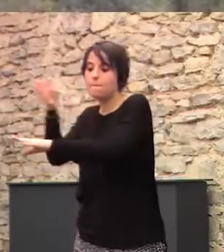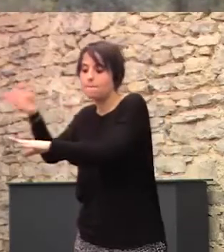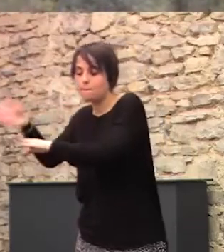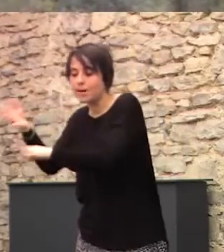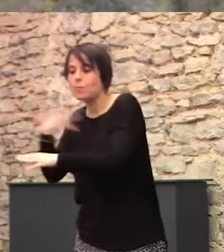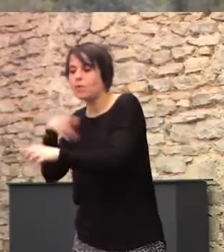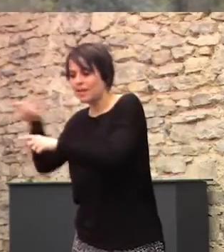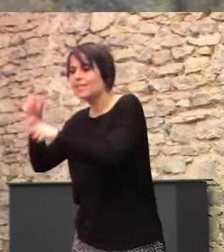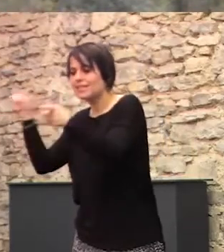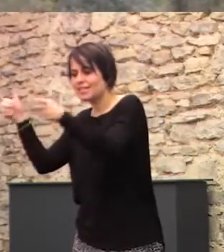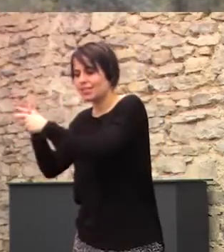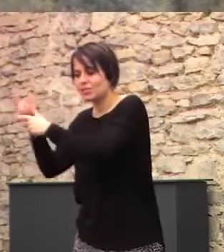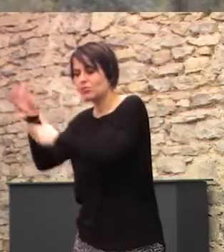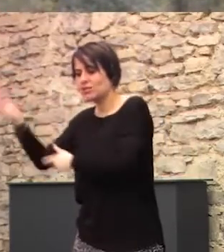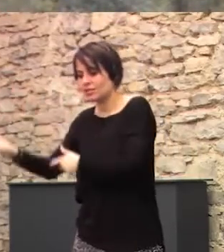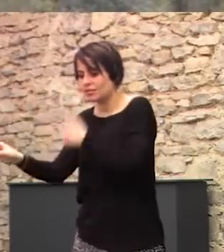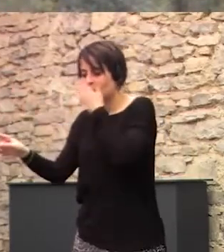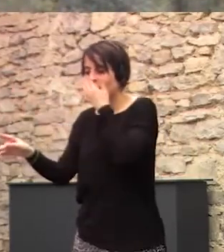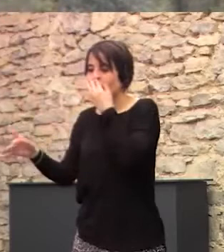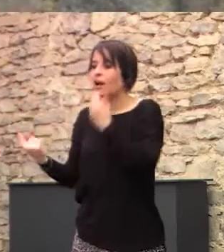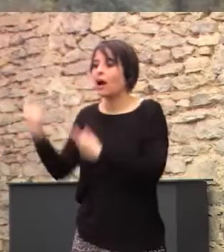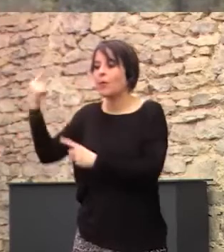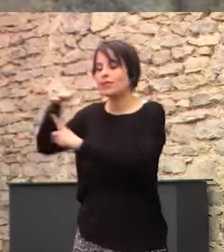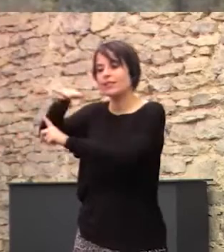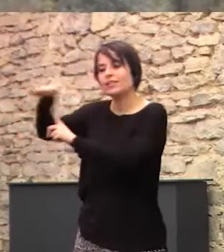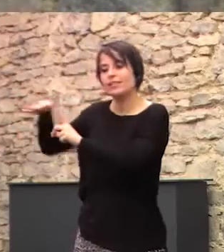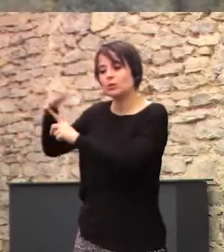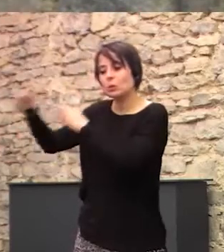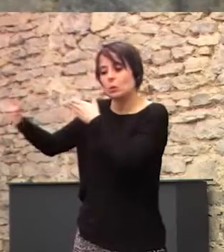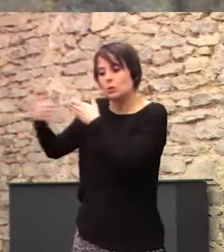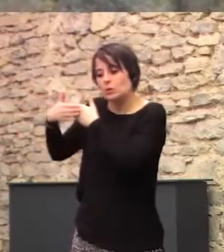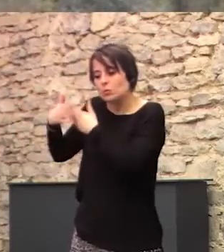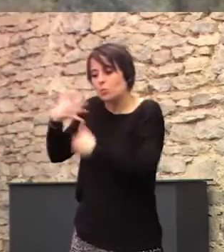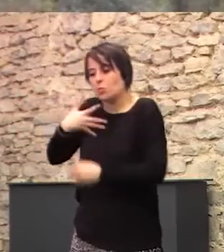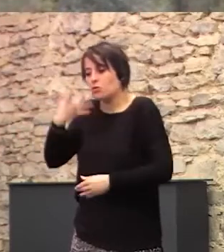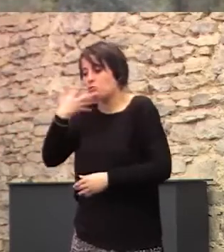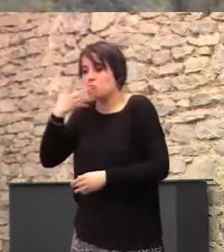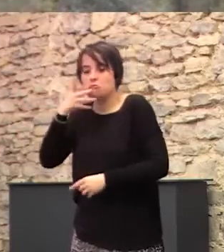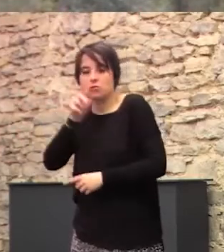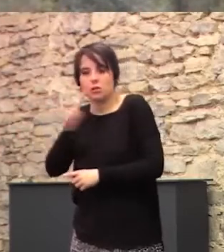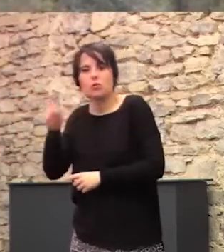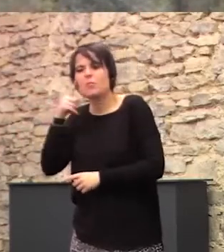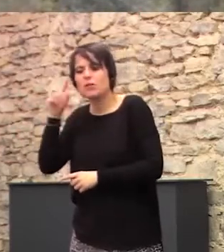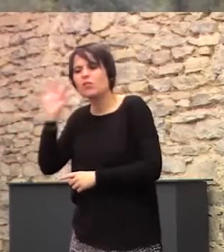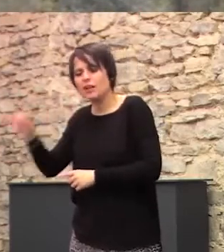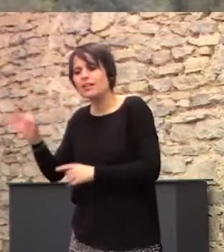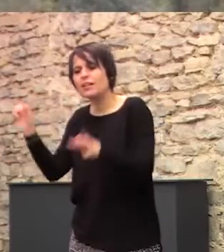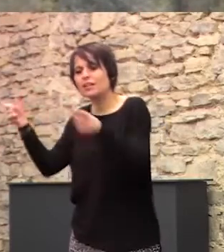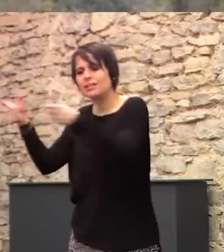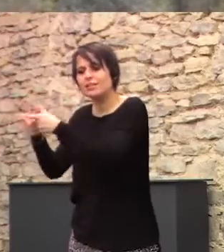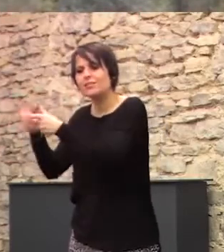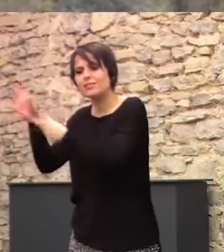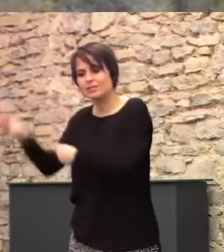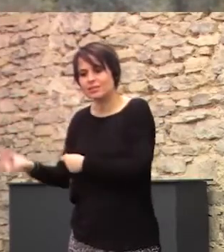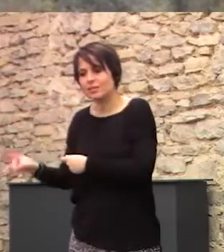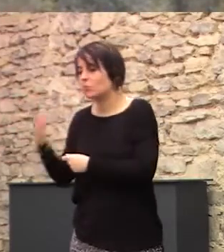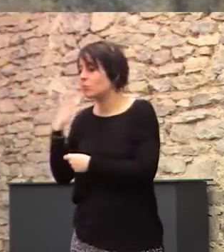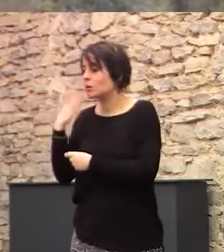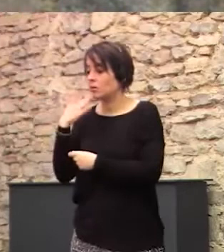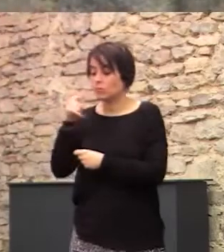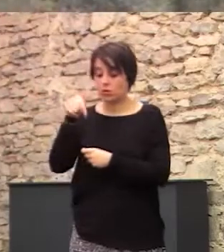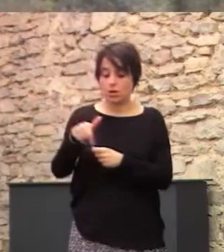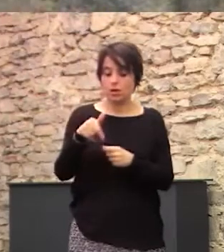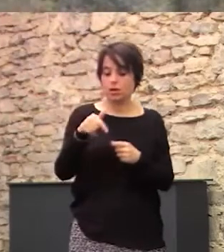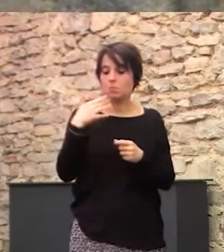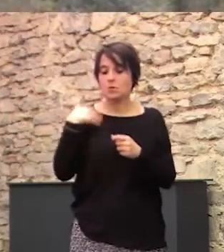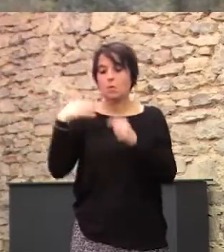se reúnen, ¿eh? Están a veces en entornos que igual no conocemos, pero se juntan en la casa, en el salón de